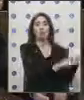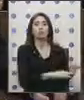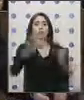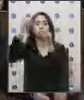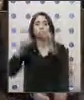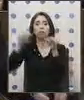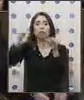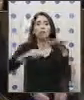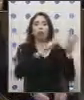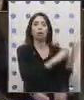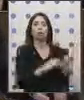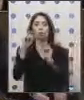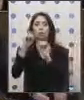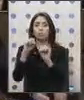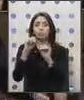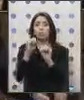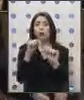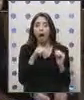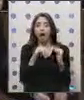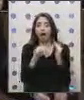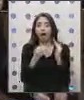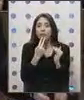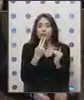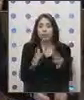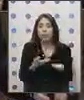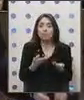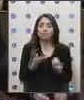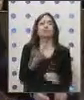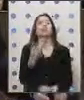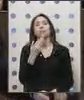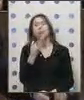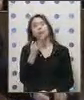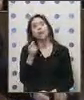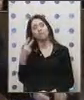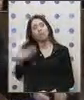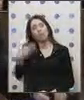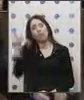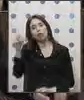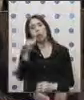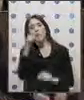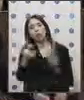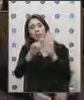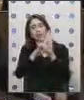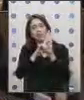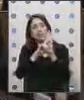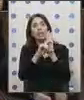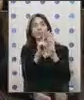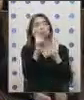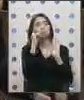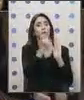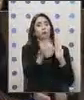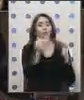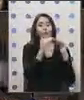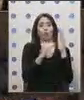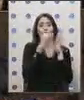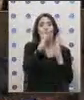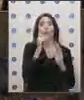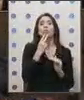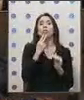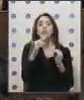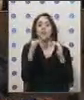viven. También, y por eso valorar la indicación que se ha presentado, los bienes muebles del propio